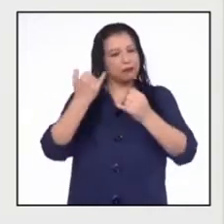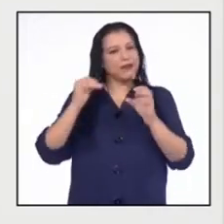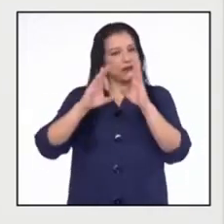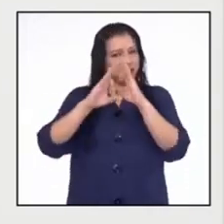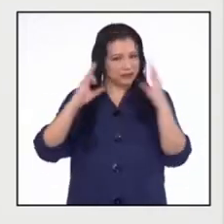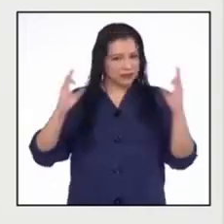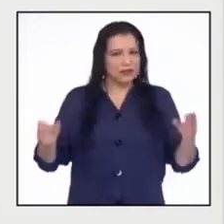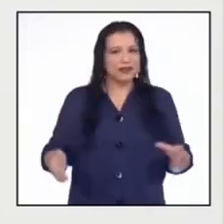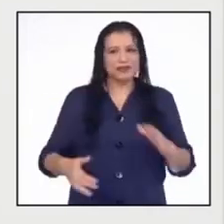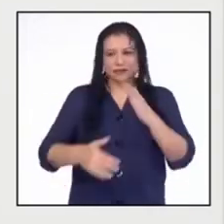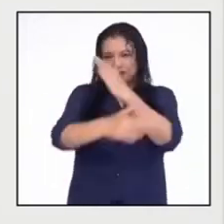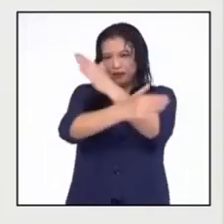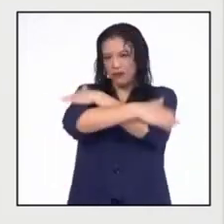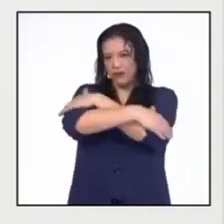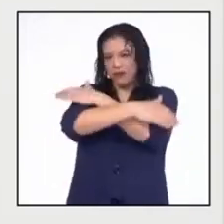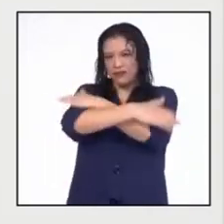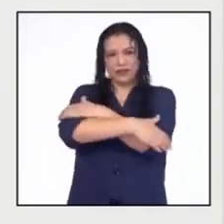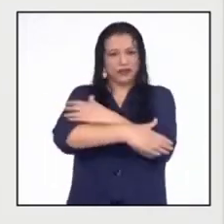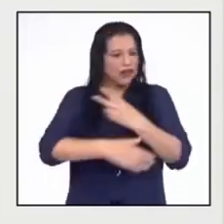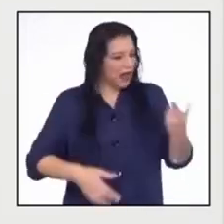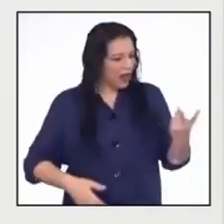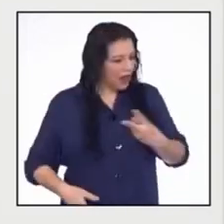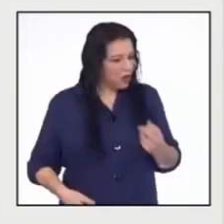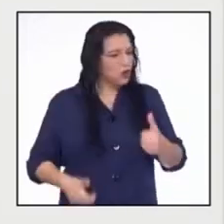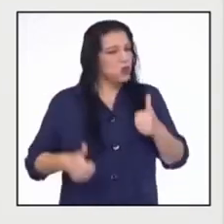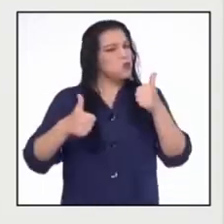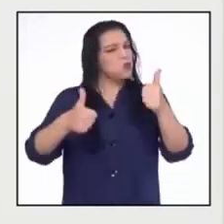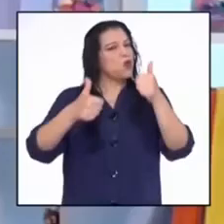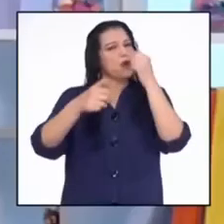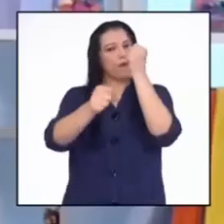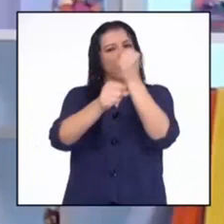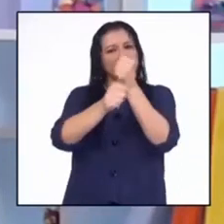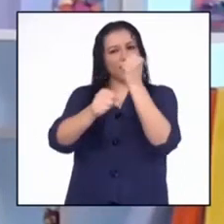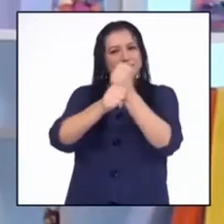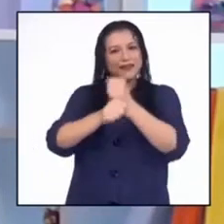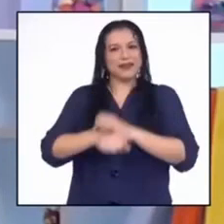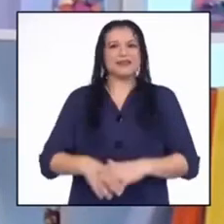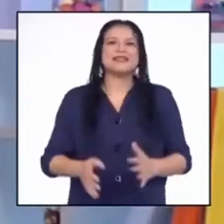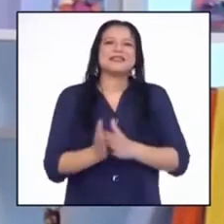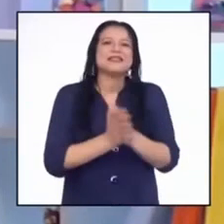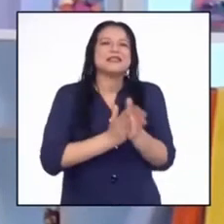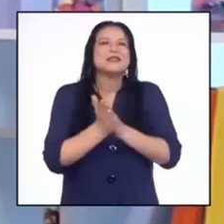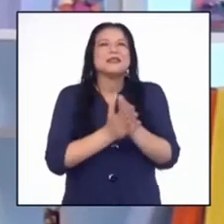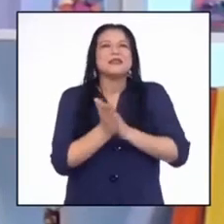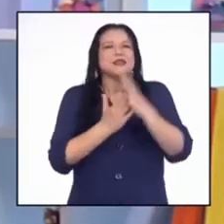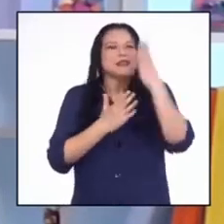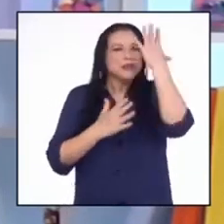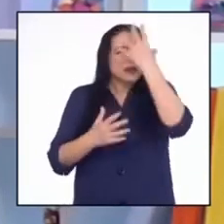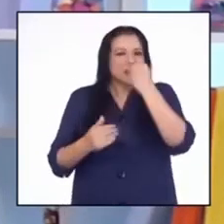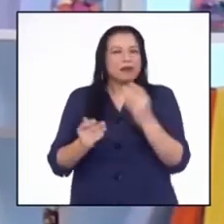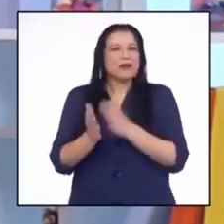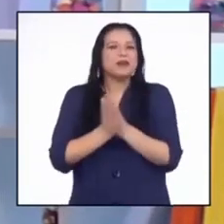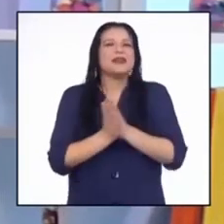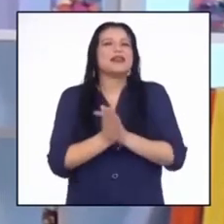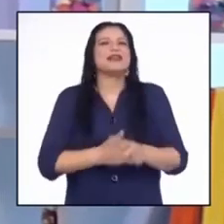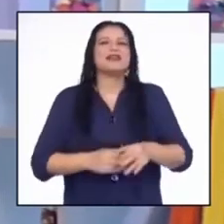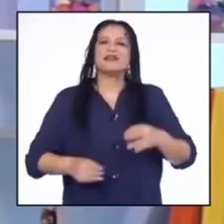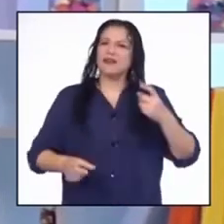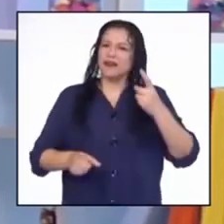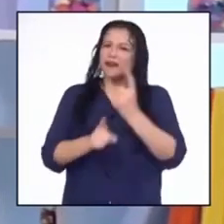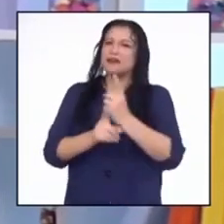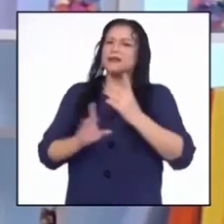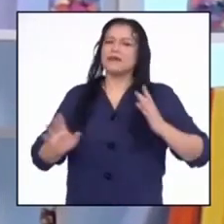así. Felicitaciones a los dos por el trabajo hecho. ¡Ay, qué lindo, maestra!